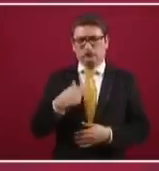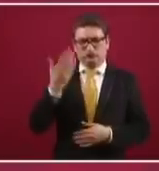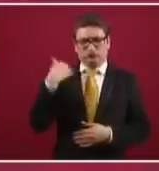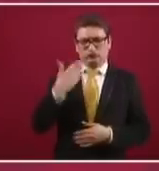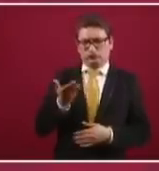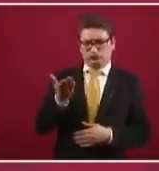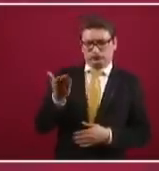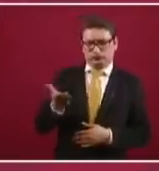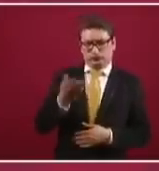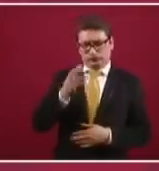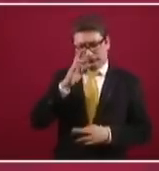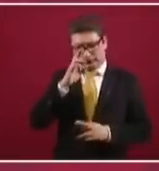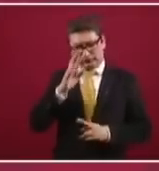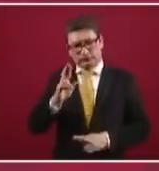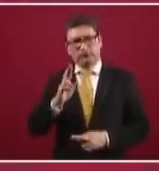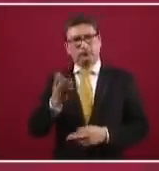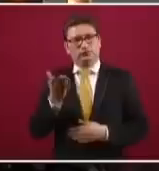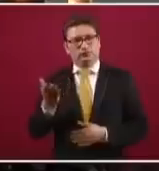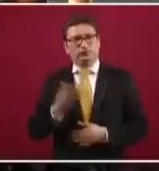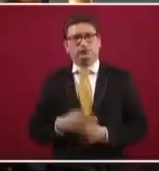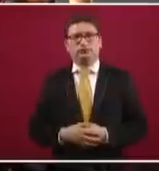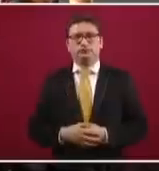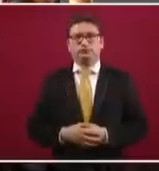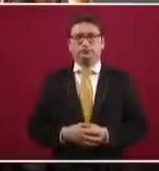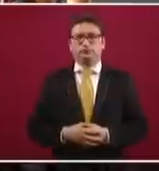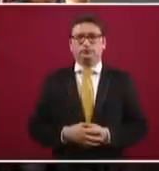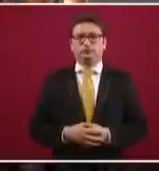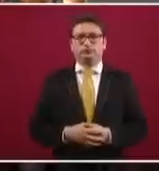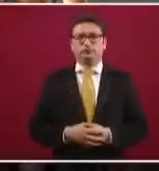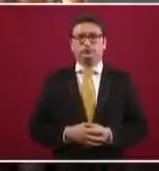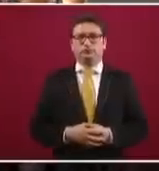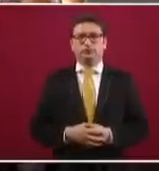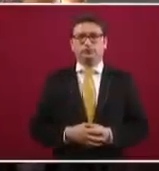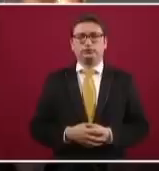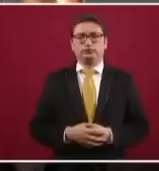respetuosamente que él